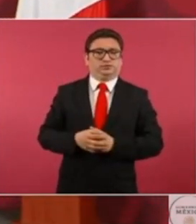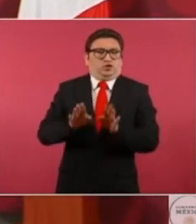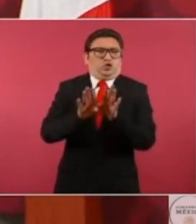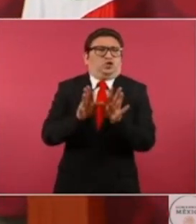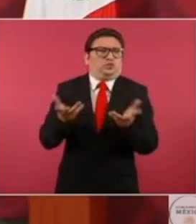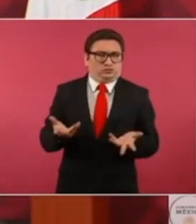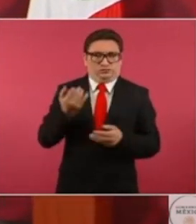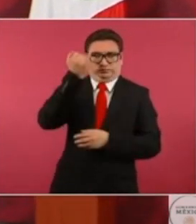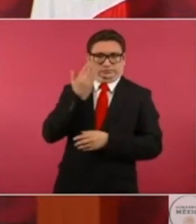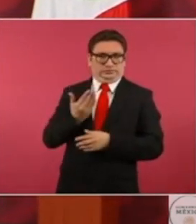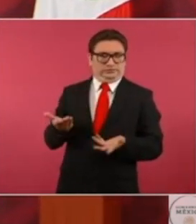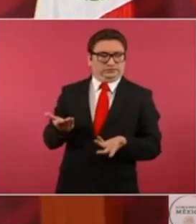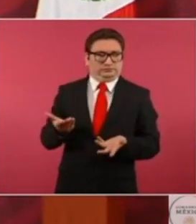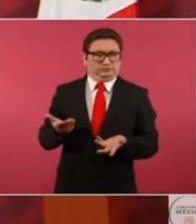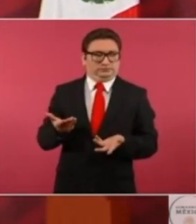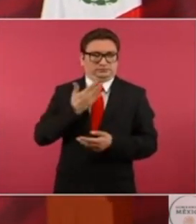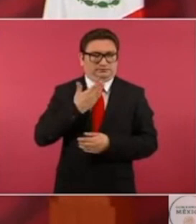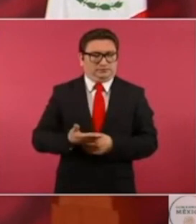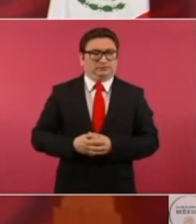El ejemplo que se da.